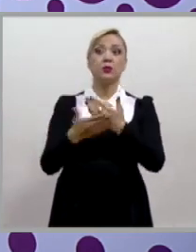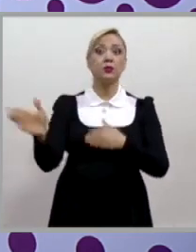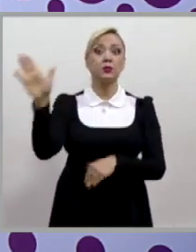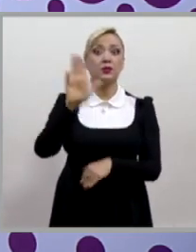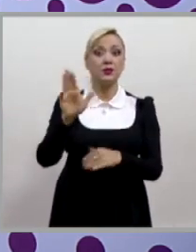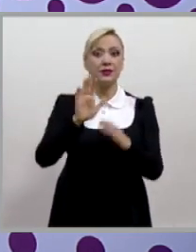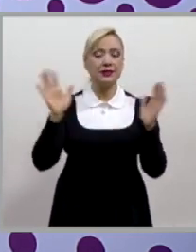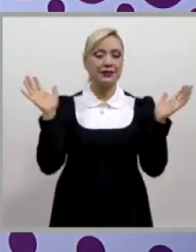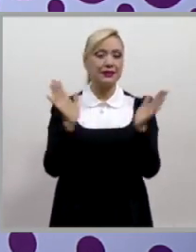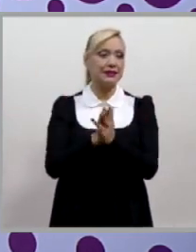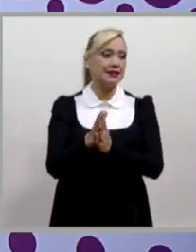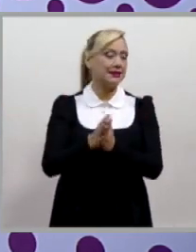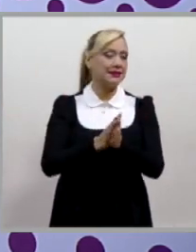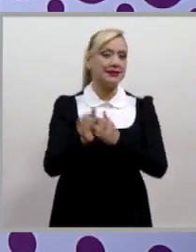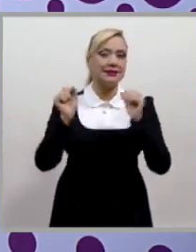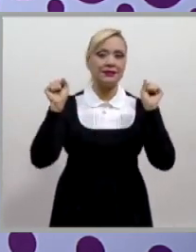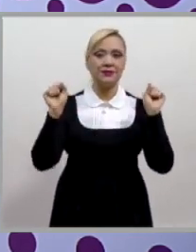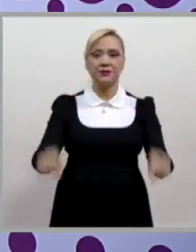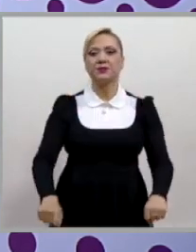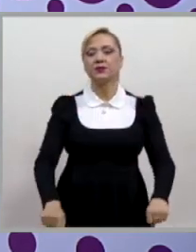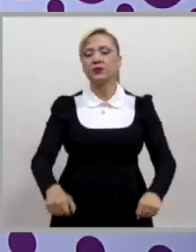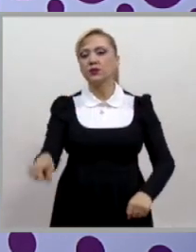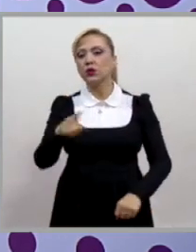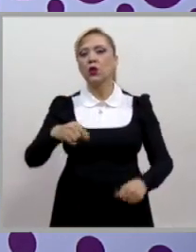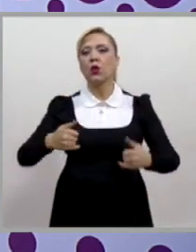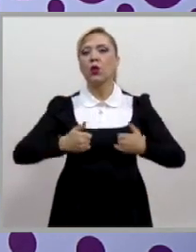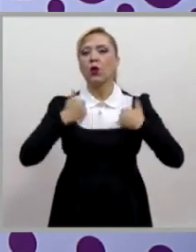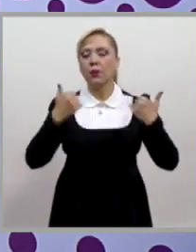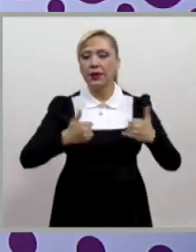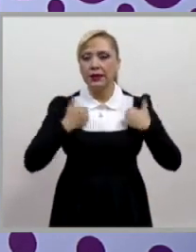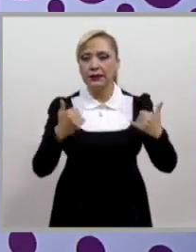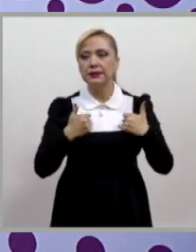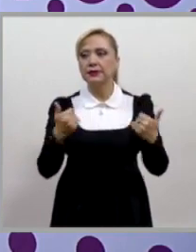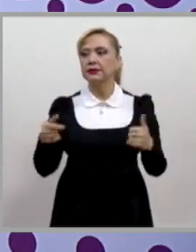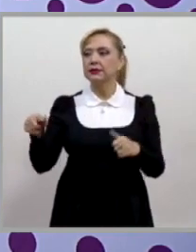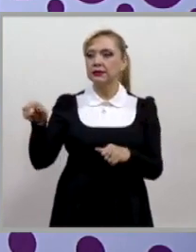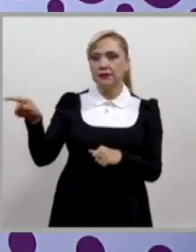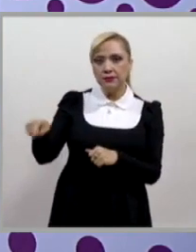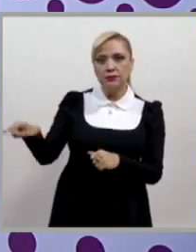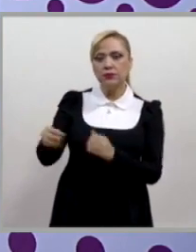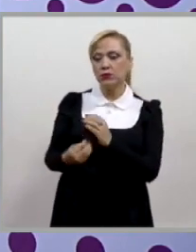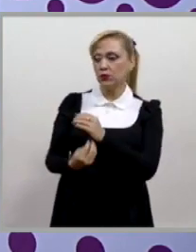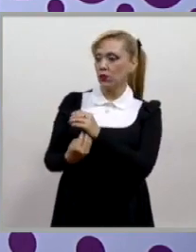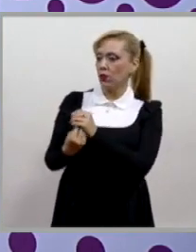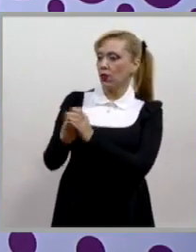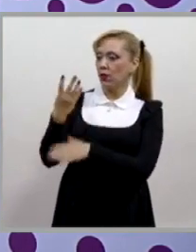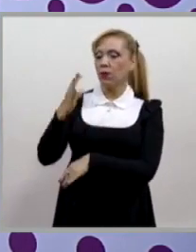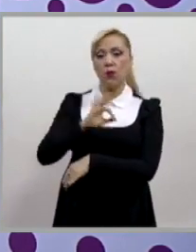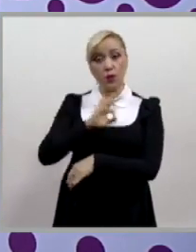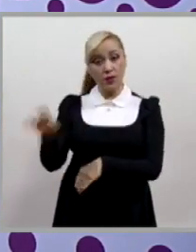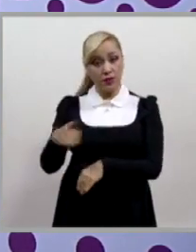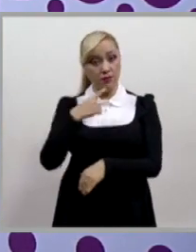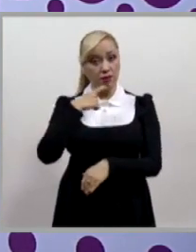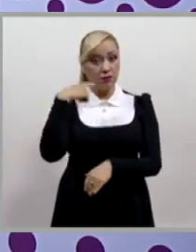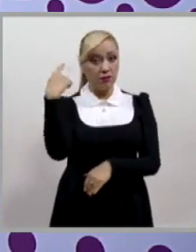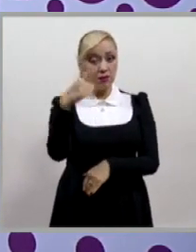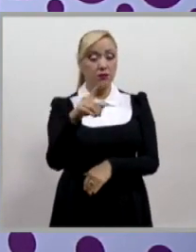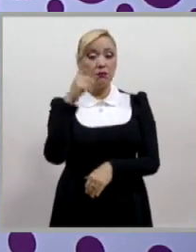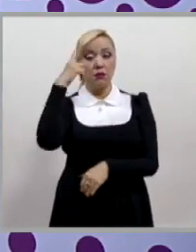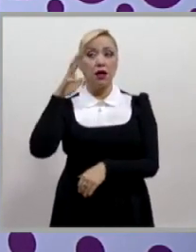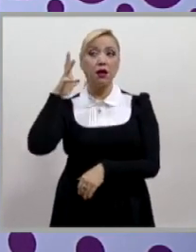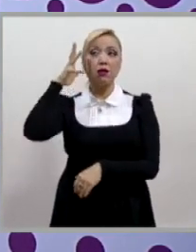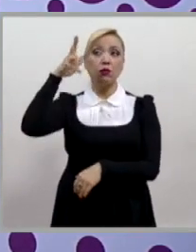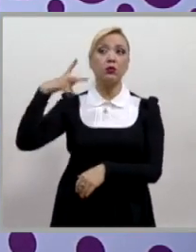va a analizar si estos jóvenes, esta generación nueva, sí puede impugnar la